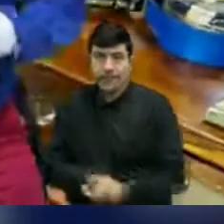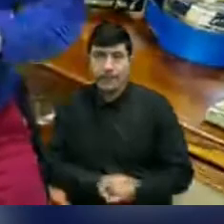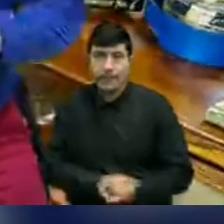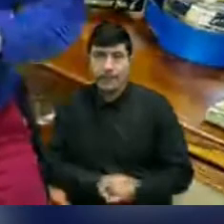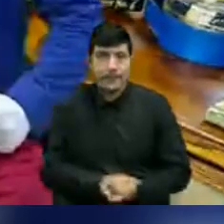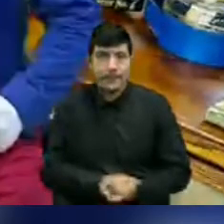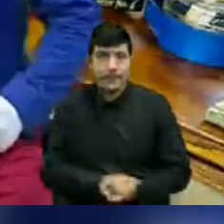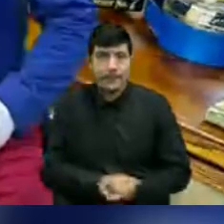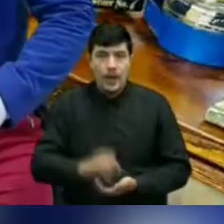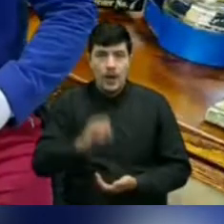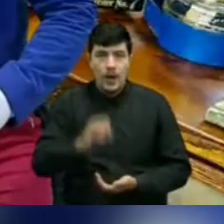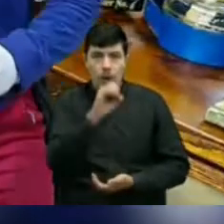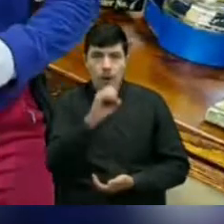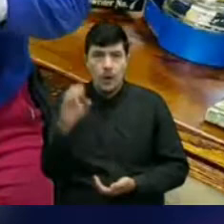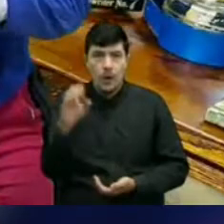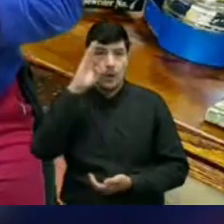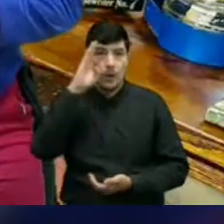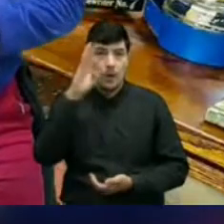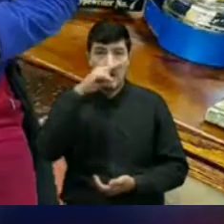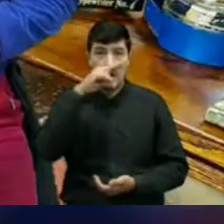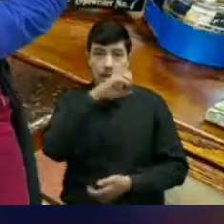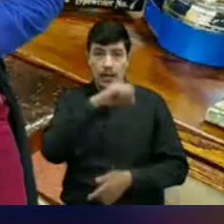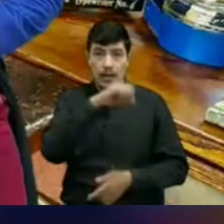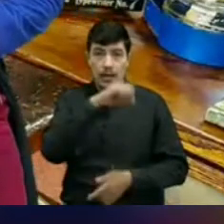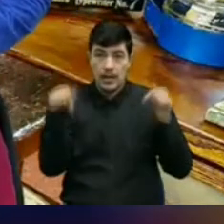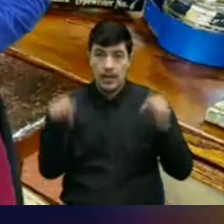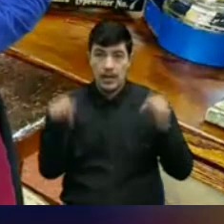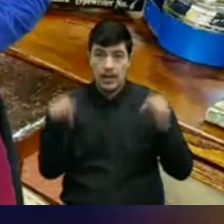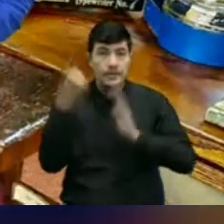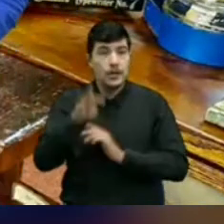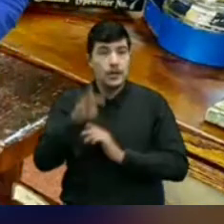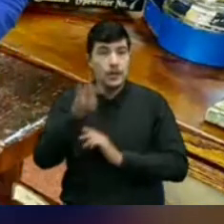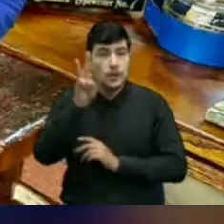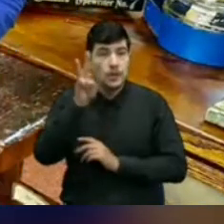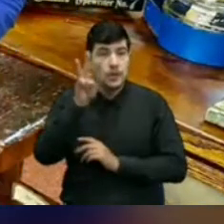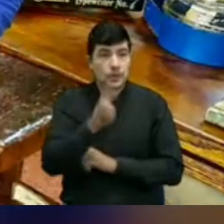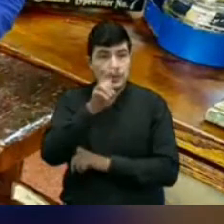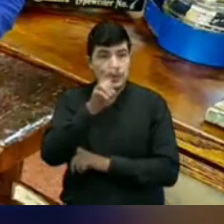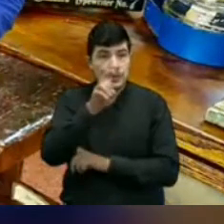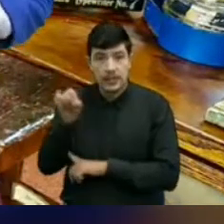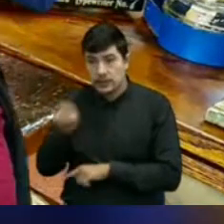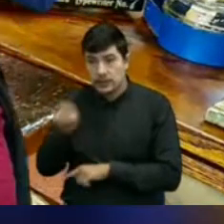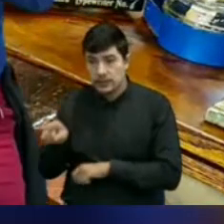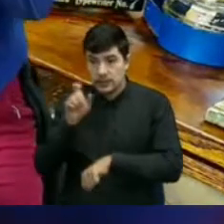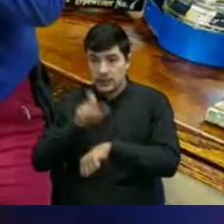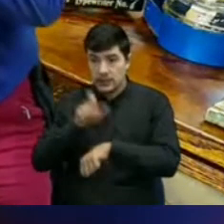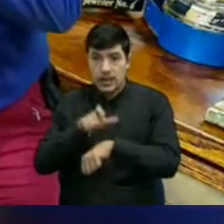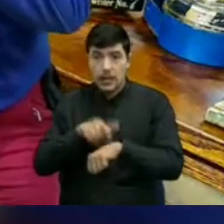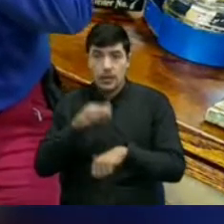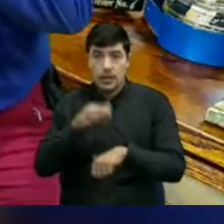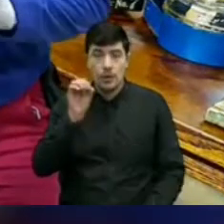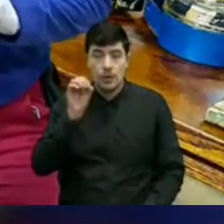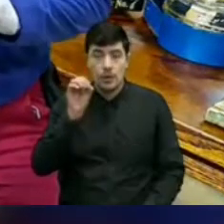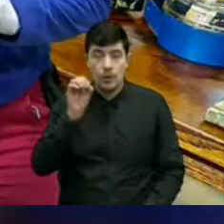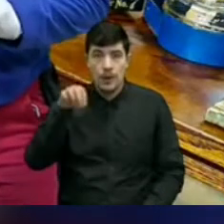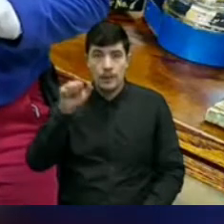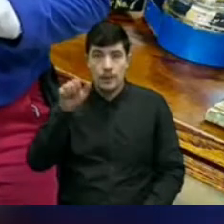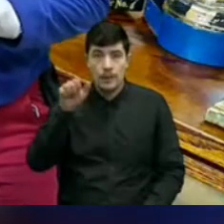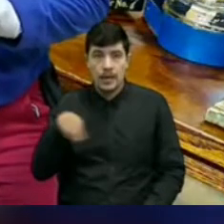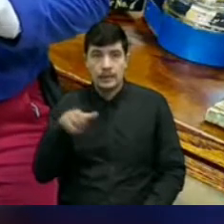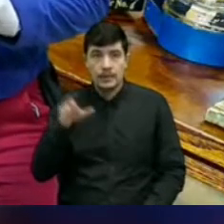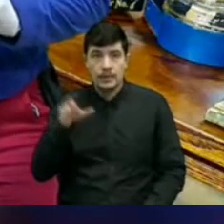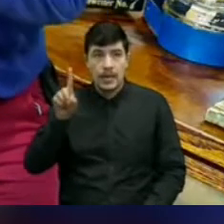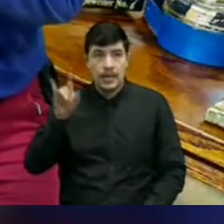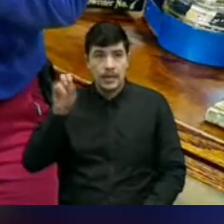¡Oh! ¡Hola, niños! Estoy en 1870, época de Thomas Edison, donde él inventó el fonógrafo.